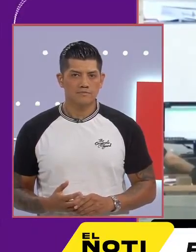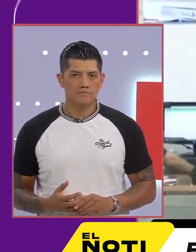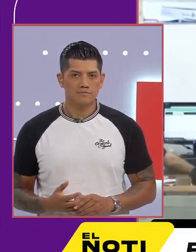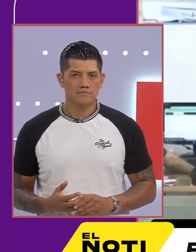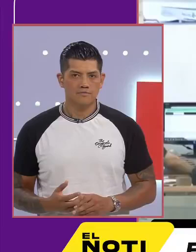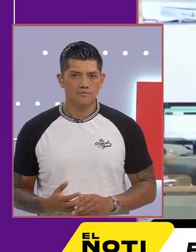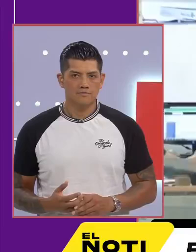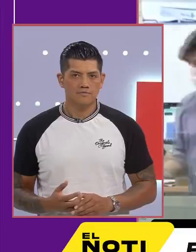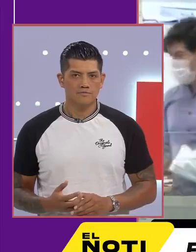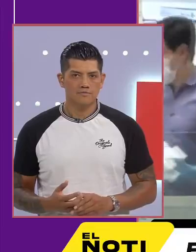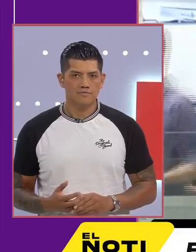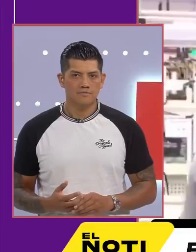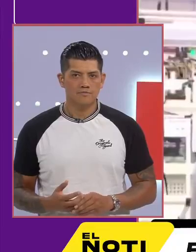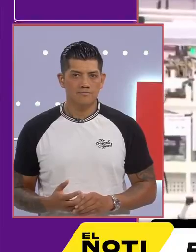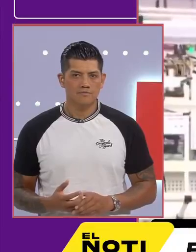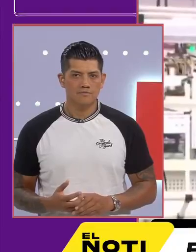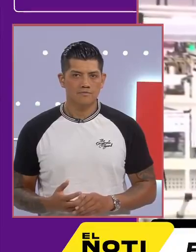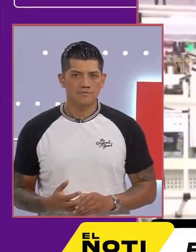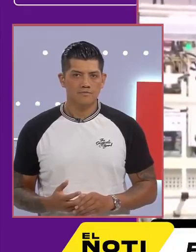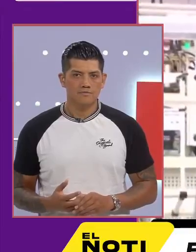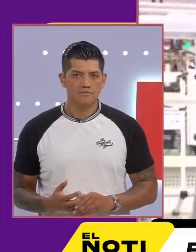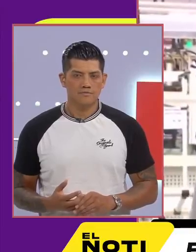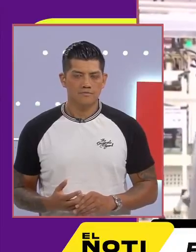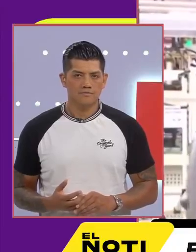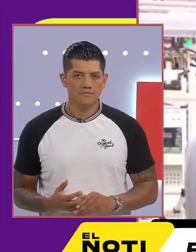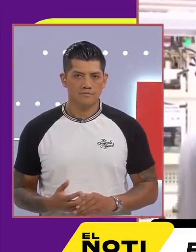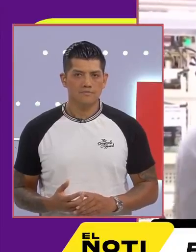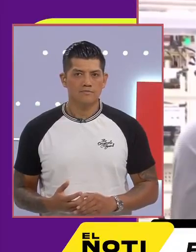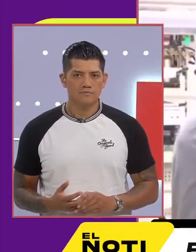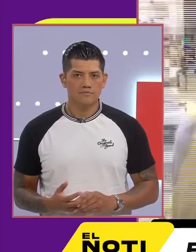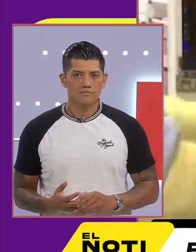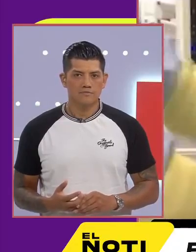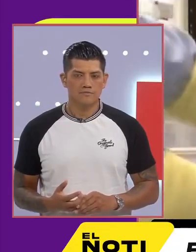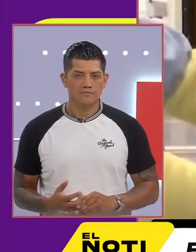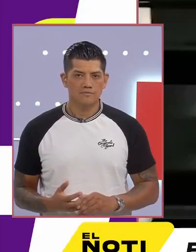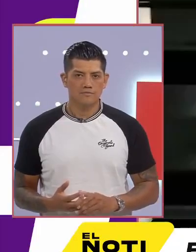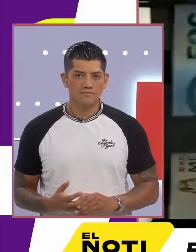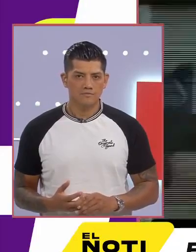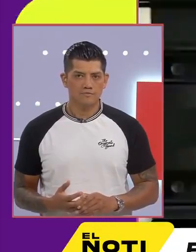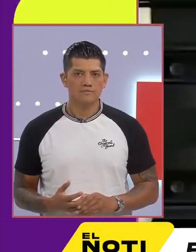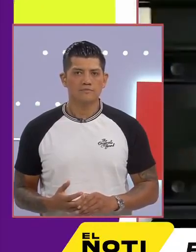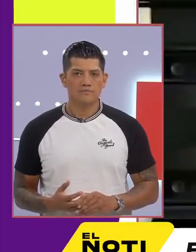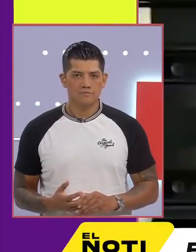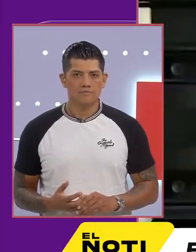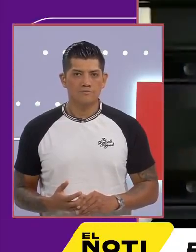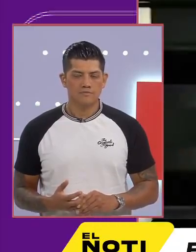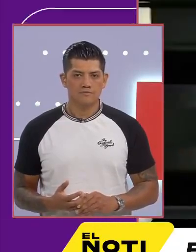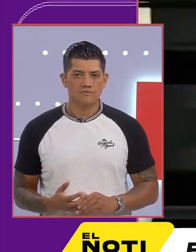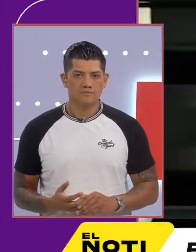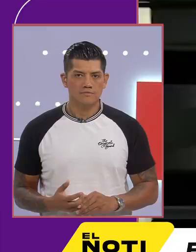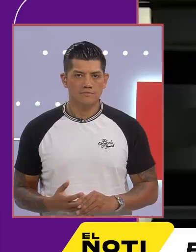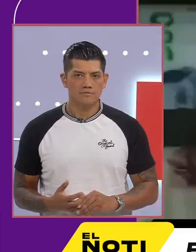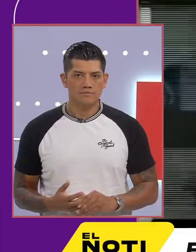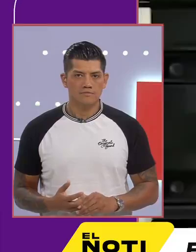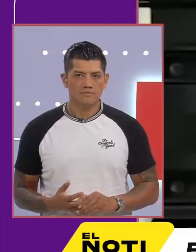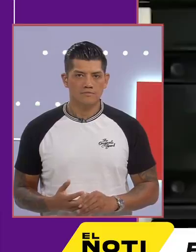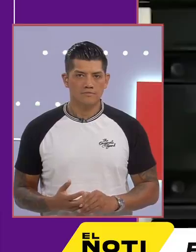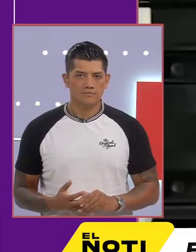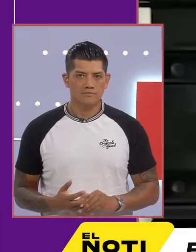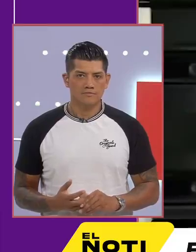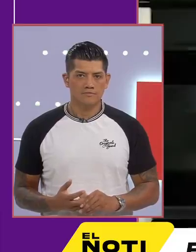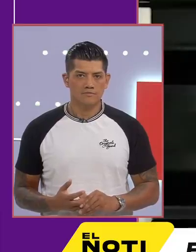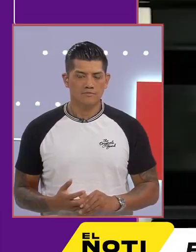de eliminar esos embates neoliberales tan fatales que tienen desde el 97 que existe este sistema acá en México,